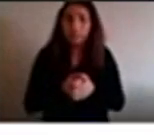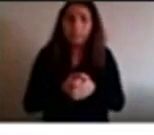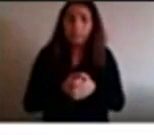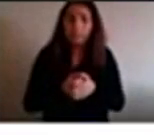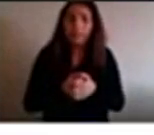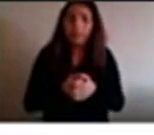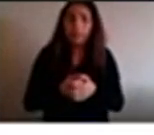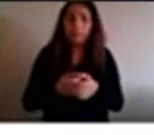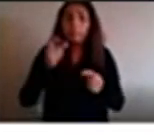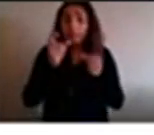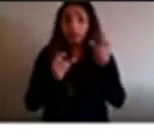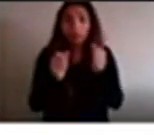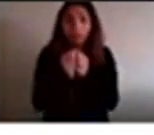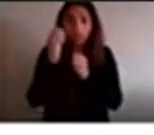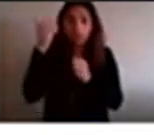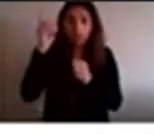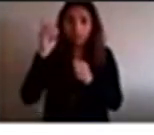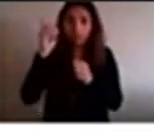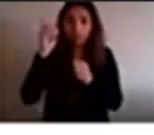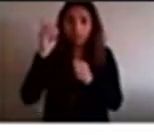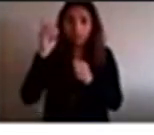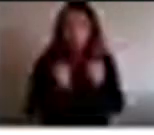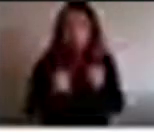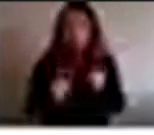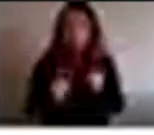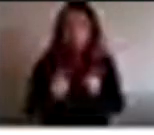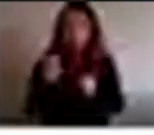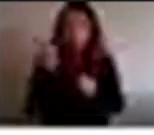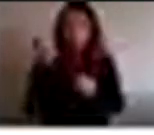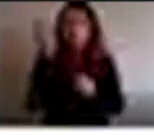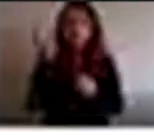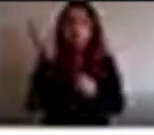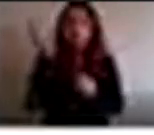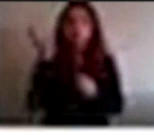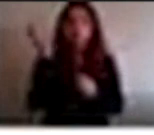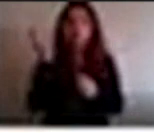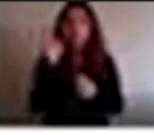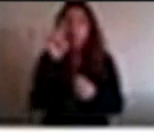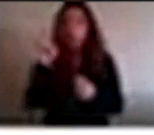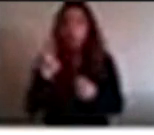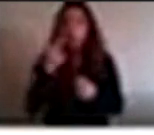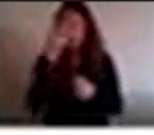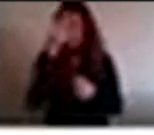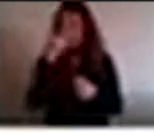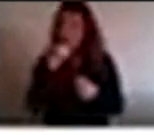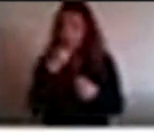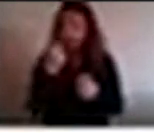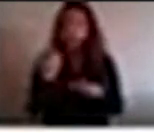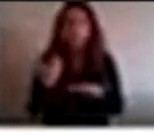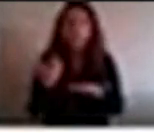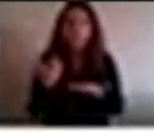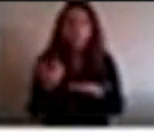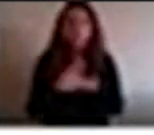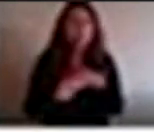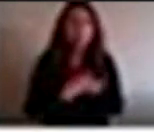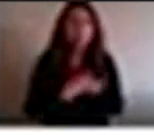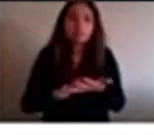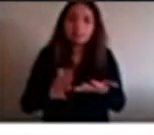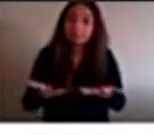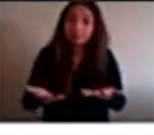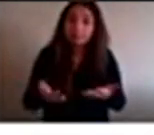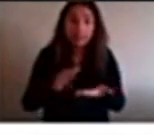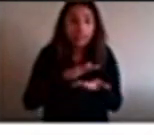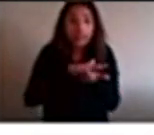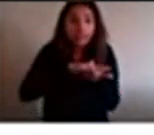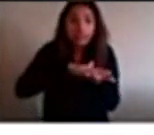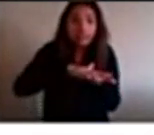discapacidad pueden descargar software, lectores de pantalla o maximizadores de pantalla para las personas con discapacidad. El gobierno